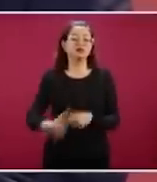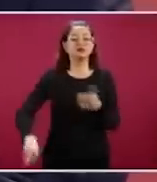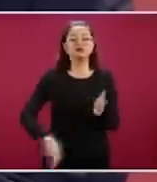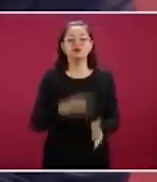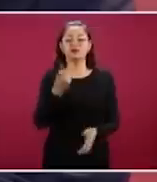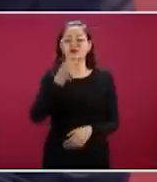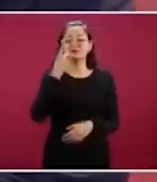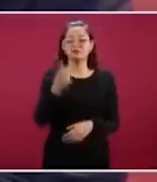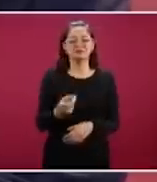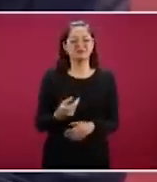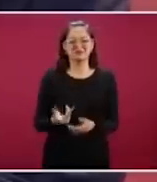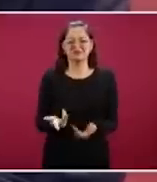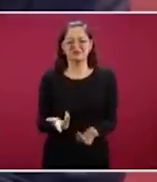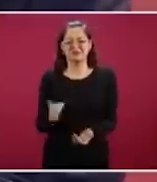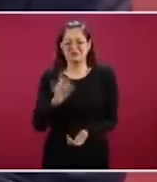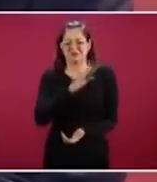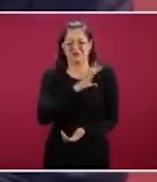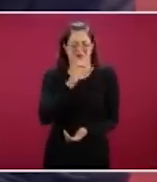No hay nada que temer.